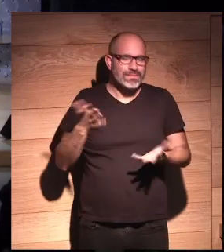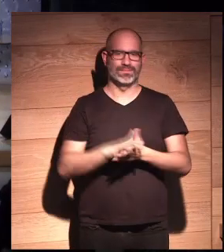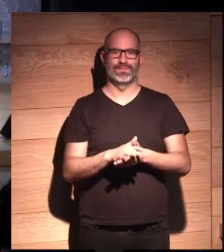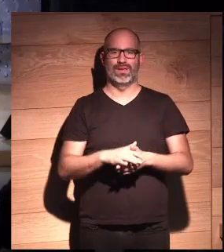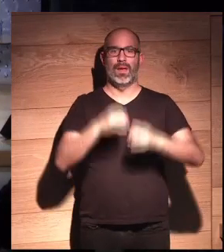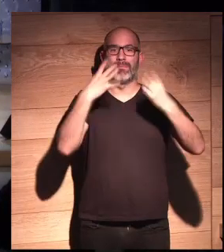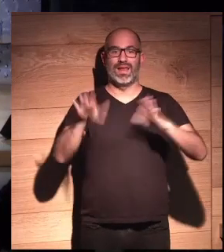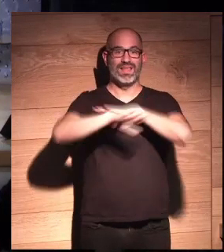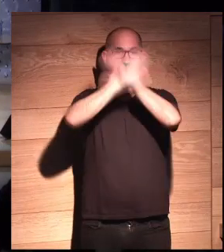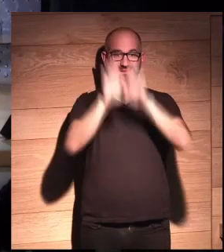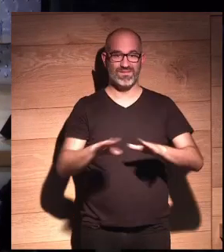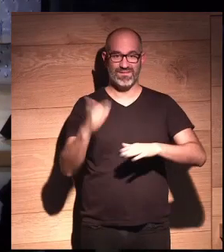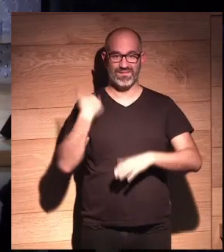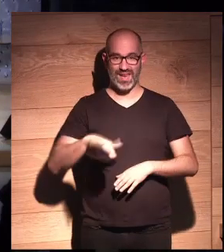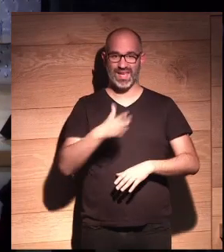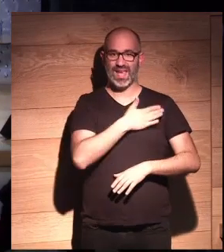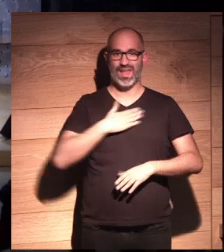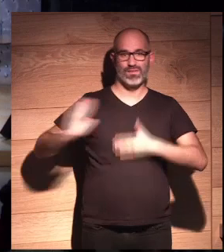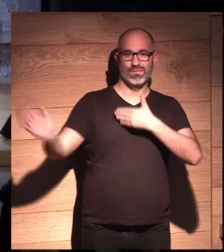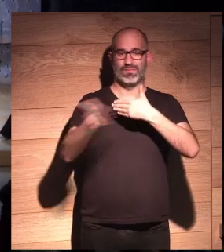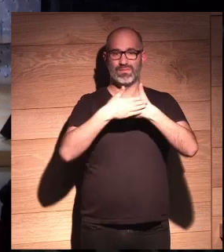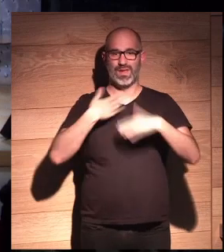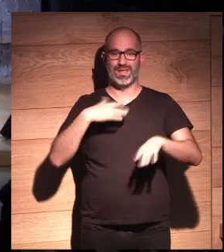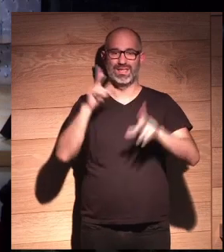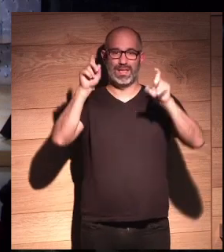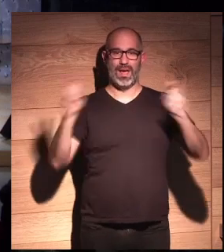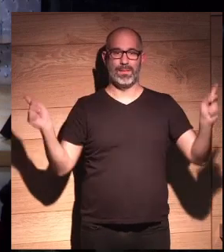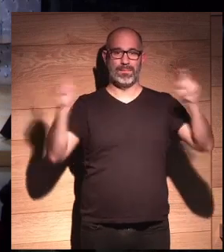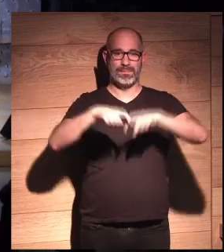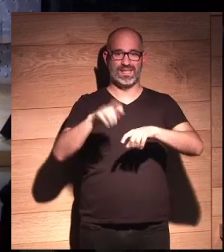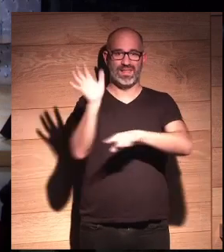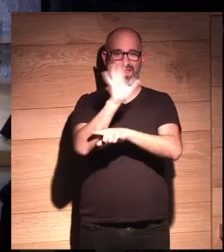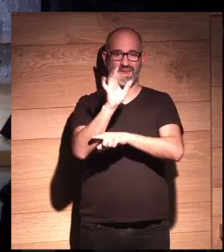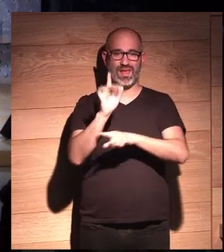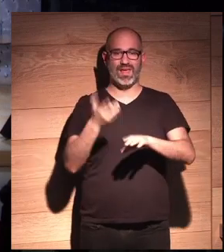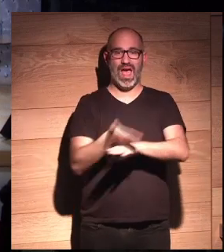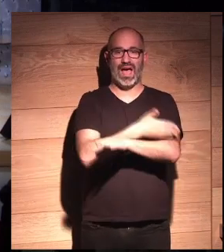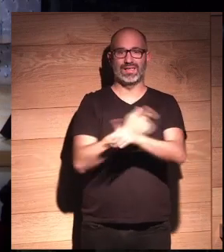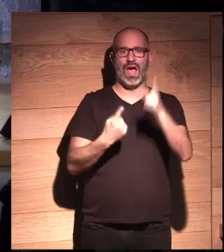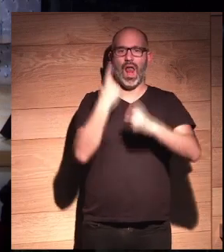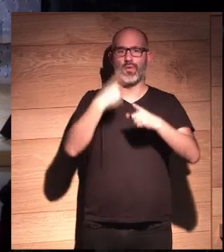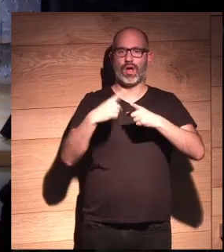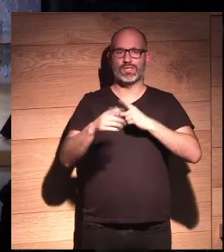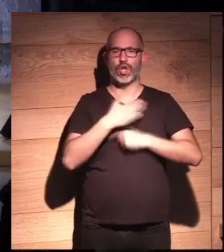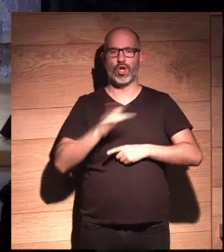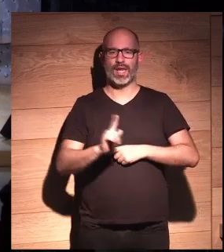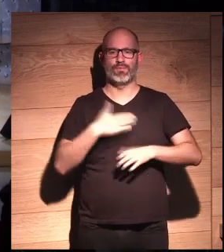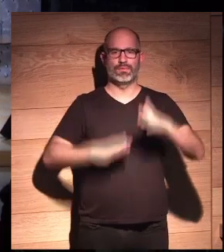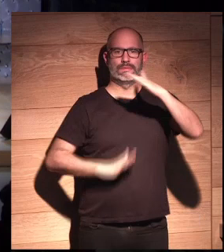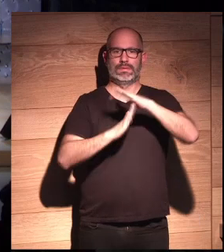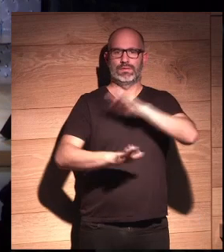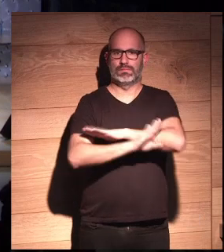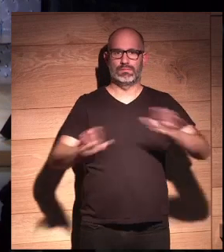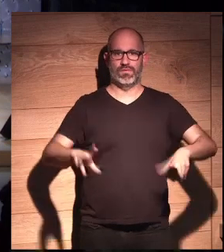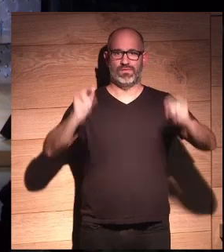con esto quería cerrar el meeting de cine. Antes, unas pequeñas cosas, porque no queremos que este evento se quede aquí. Realmente,